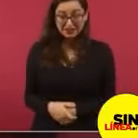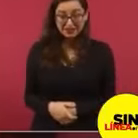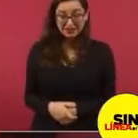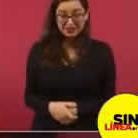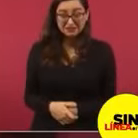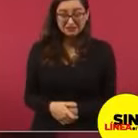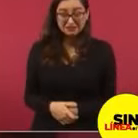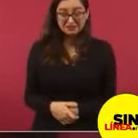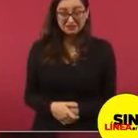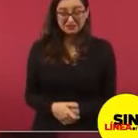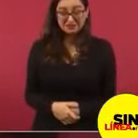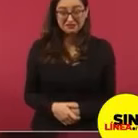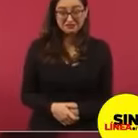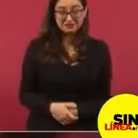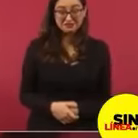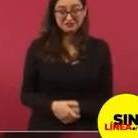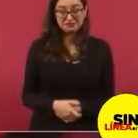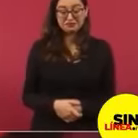Ni